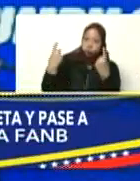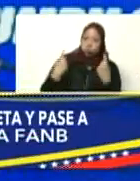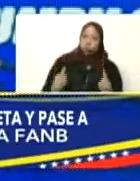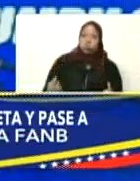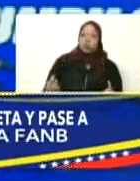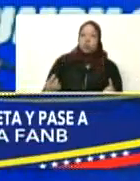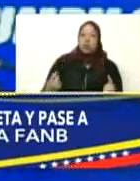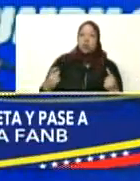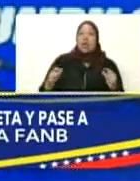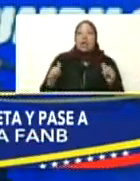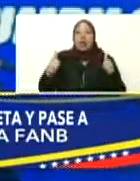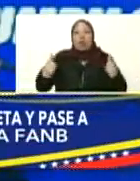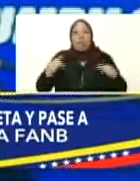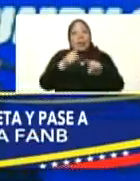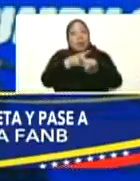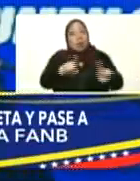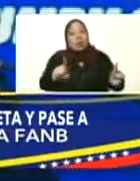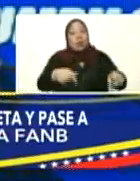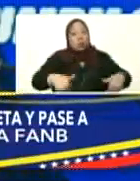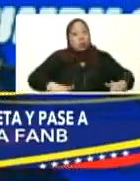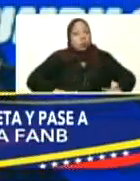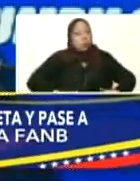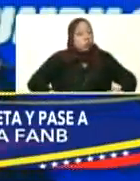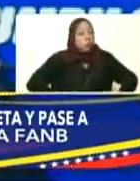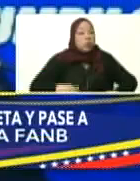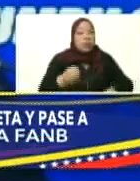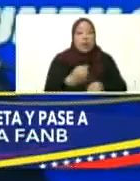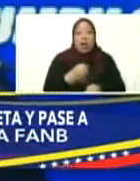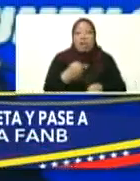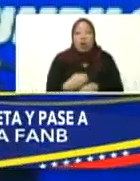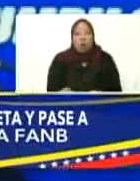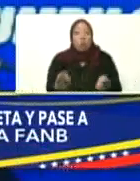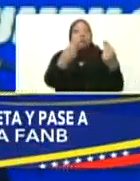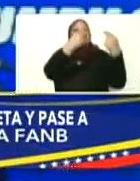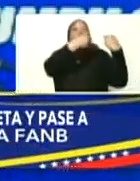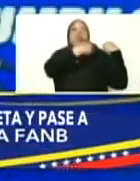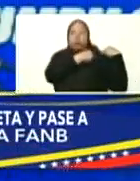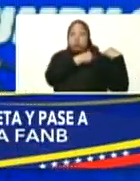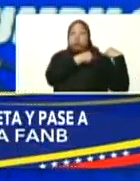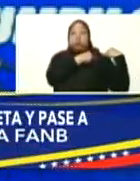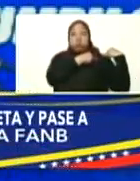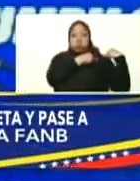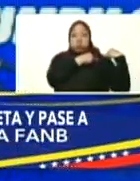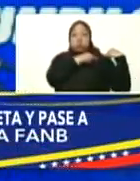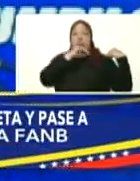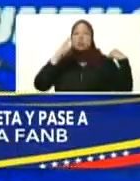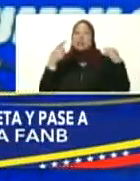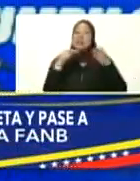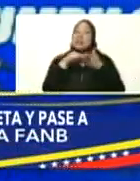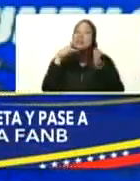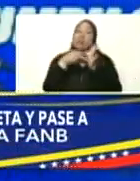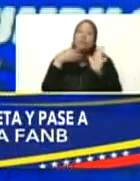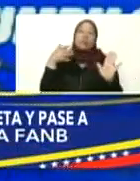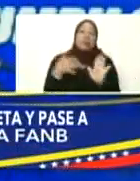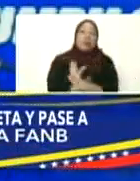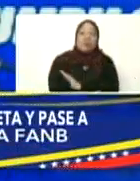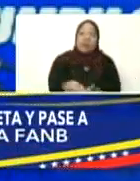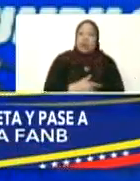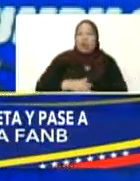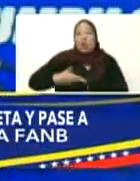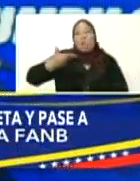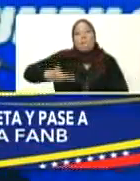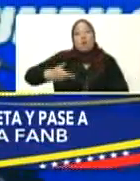se inicia otra de mayores compromisos, paso trascendental de una significación inmensa